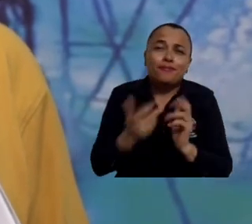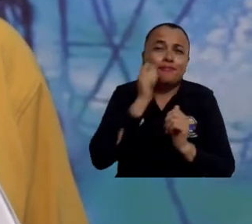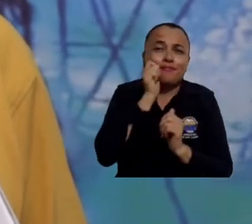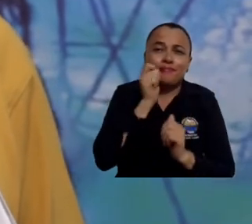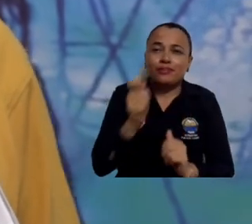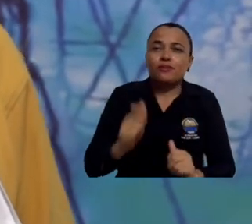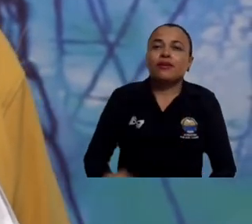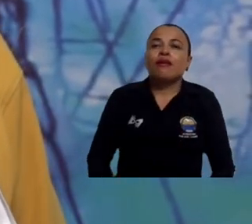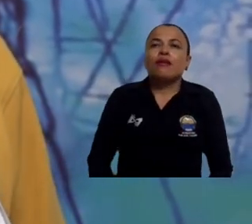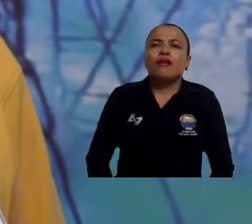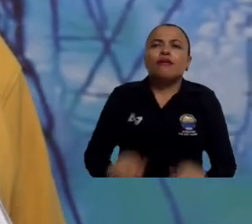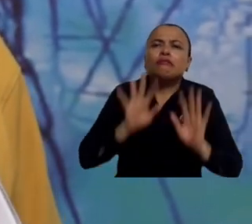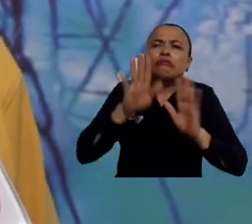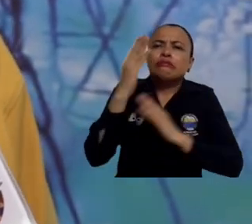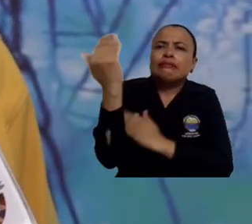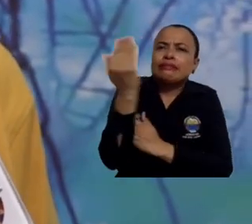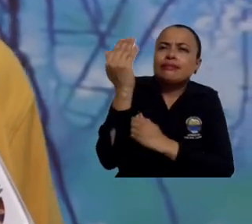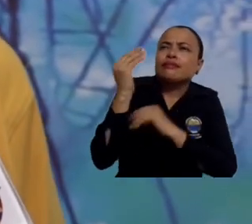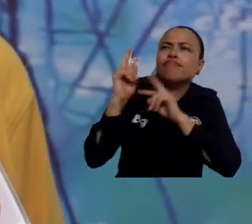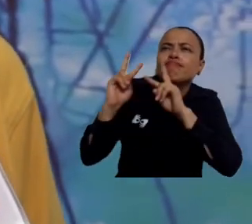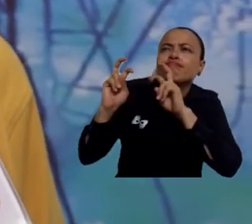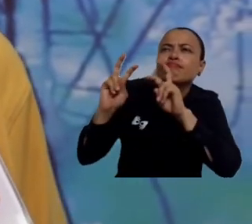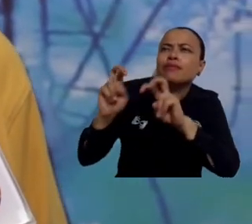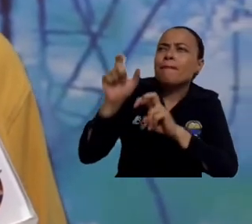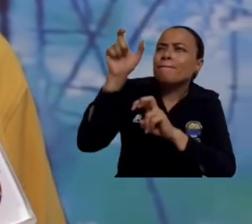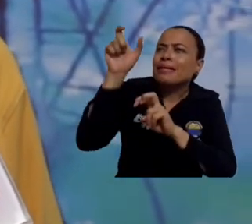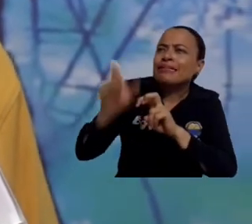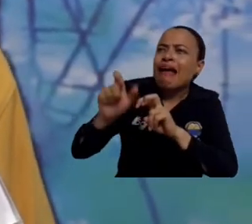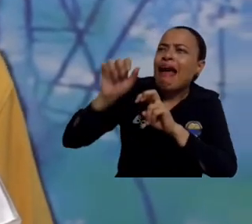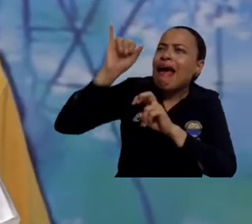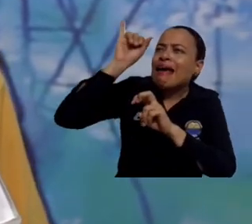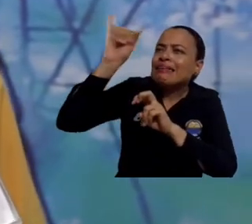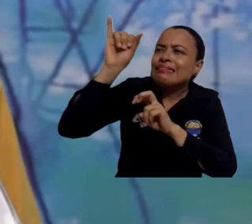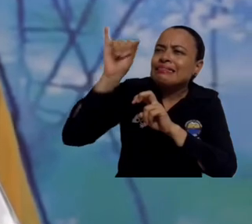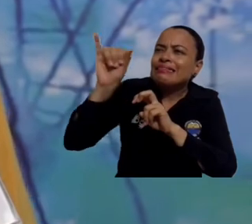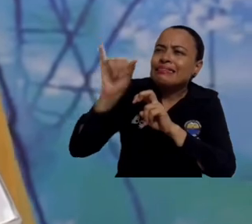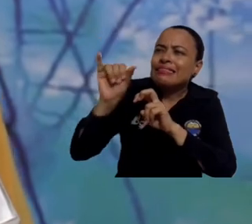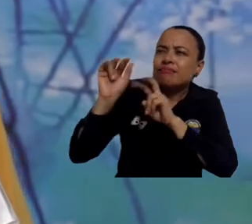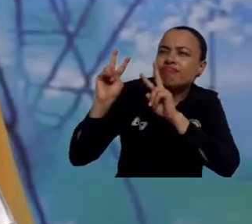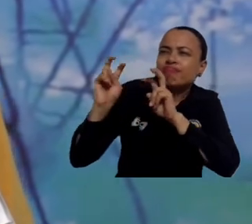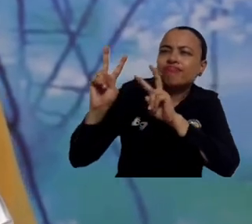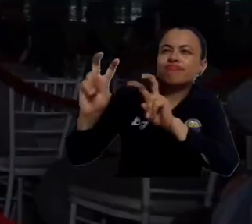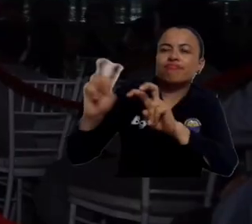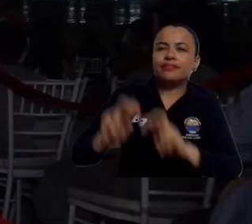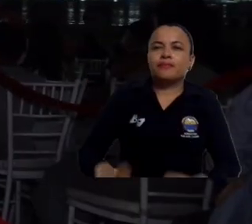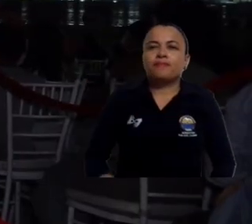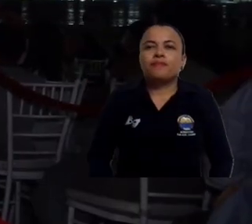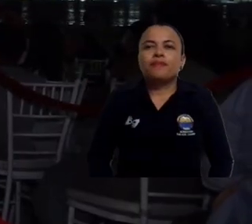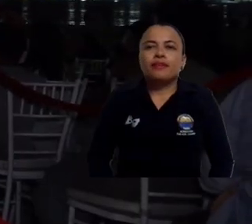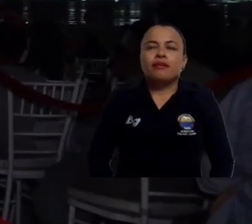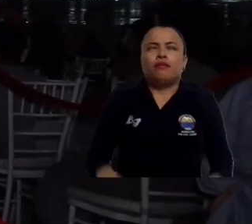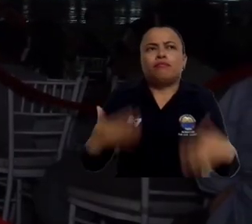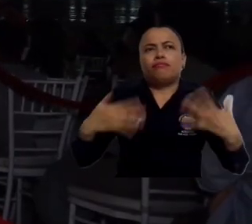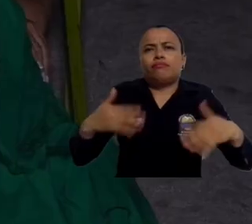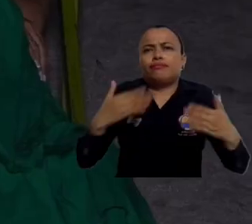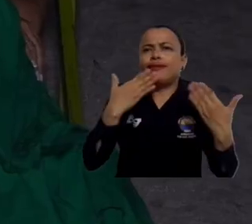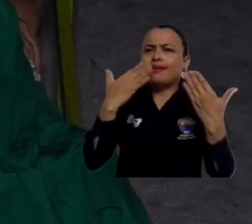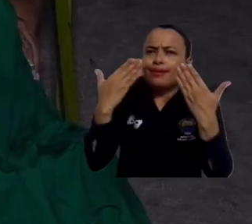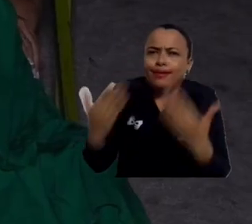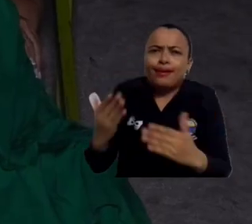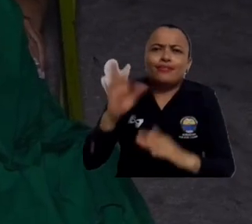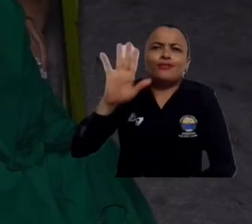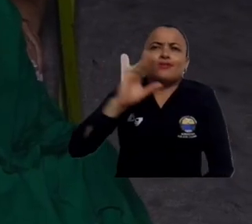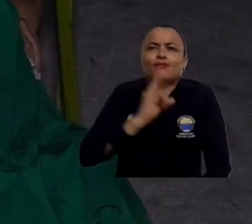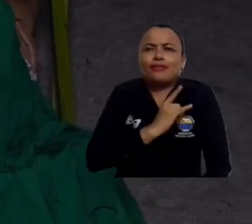El cine escudriña la esencia fundamental de los seres humanos. Sin duda, muchas gracias a